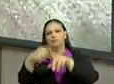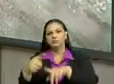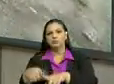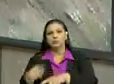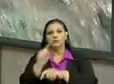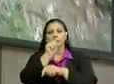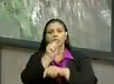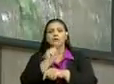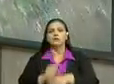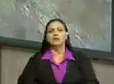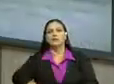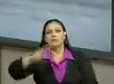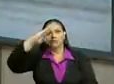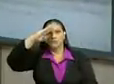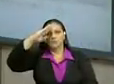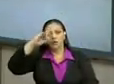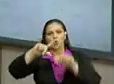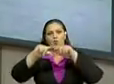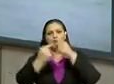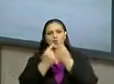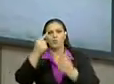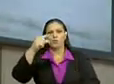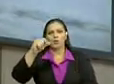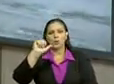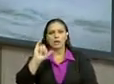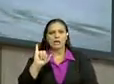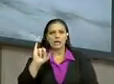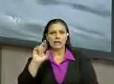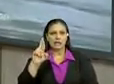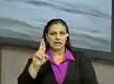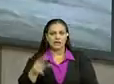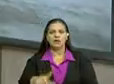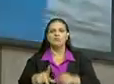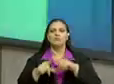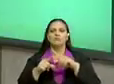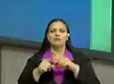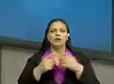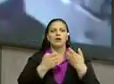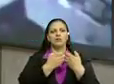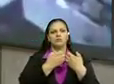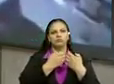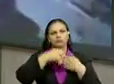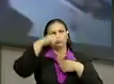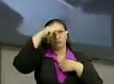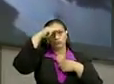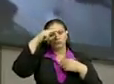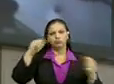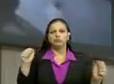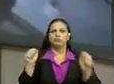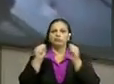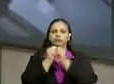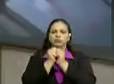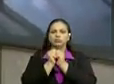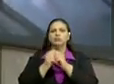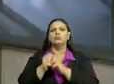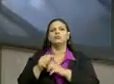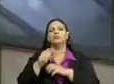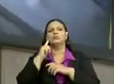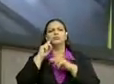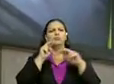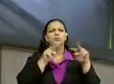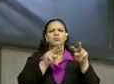se constató que en horas de la mañana las embarcaciones no cuentan con patrullaje fluvial. O